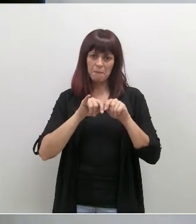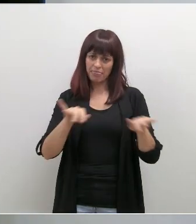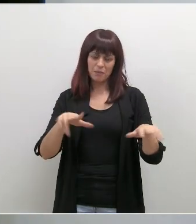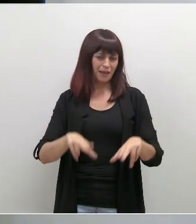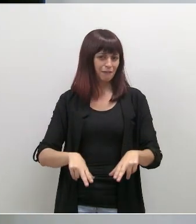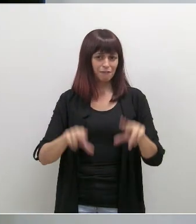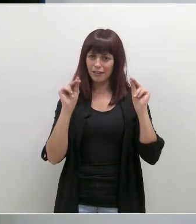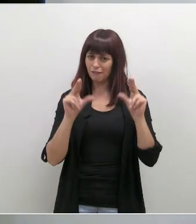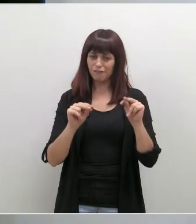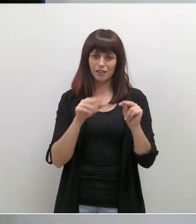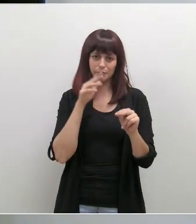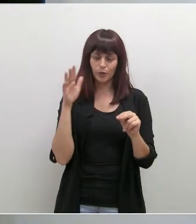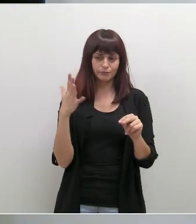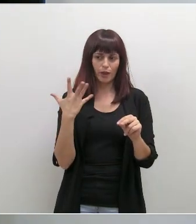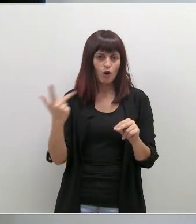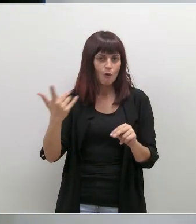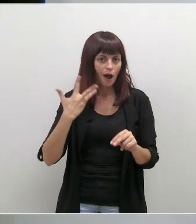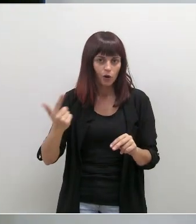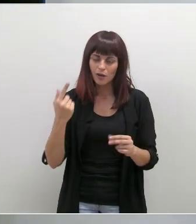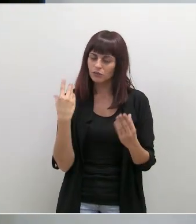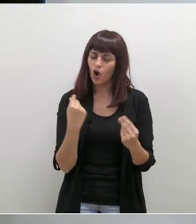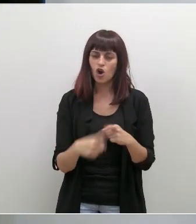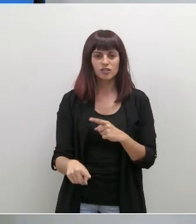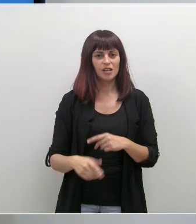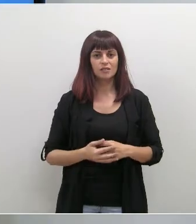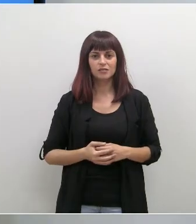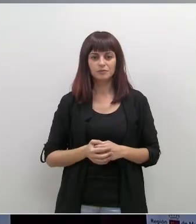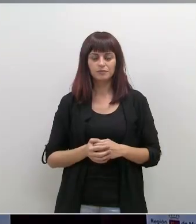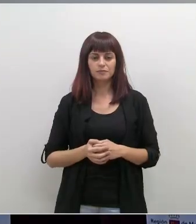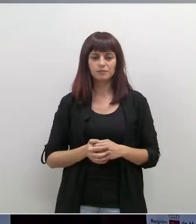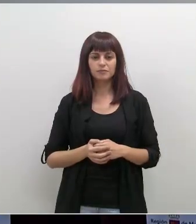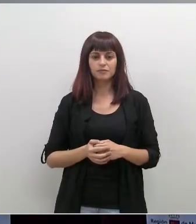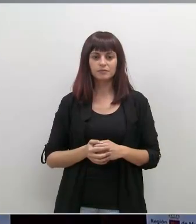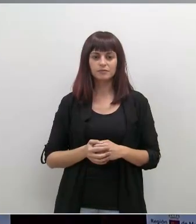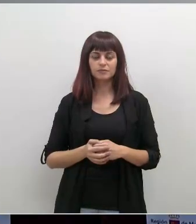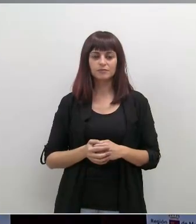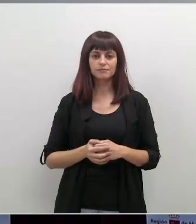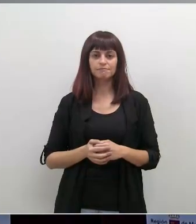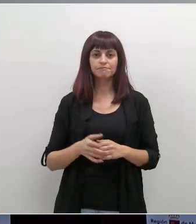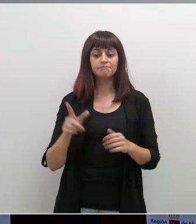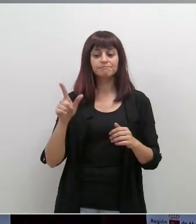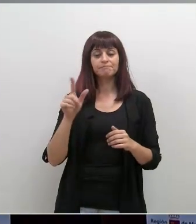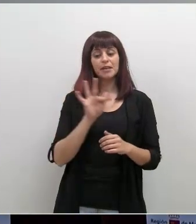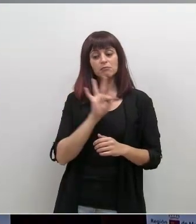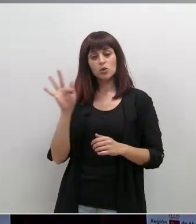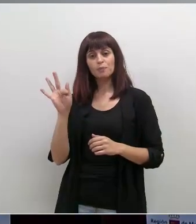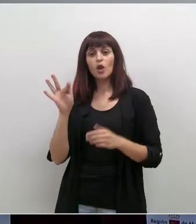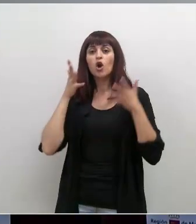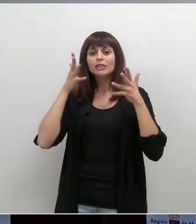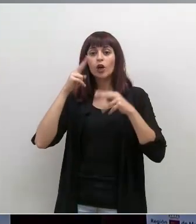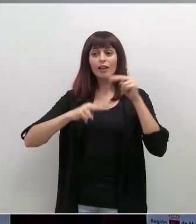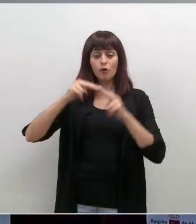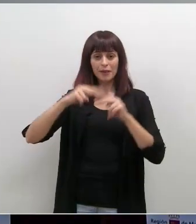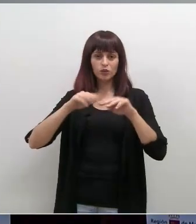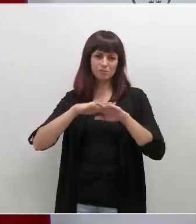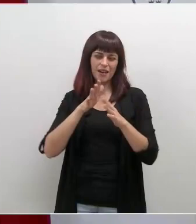cosas nos está robando. Consejera. Compañero, antes de dar paso al consejero de Fomento para hablarles de